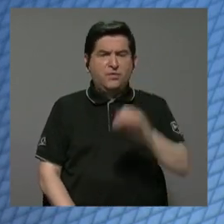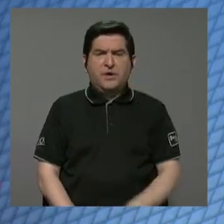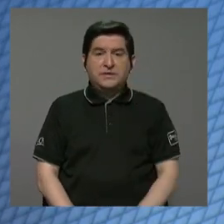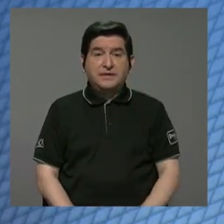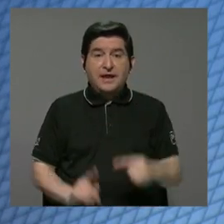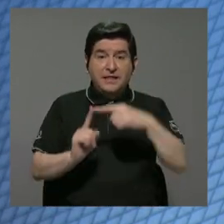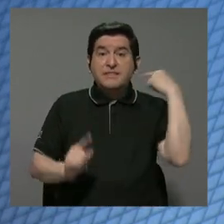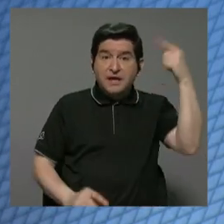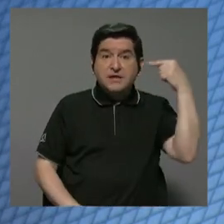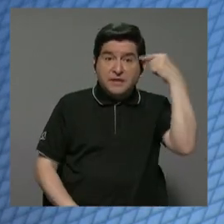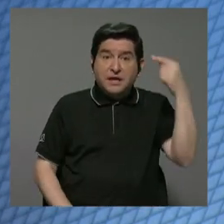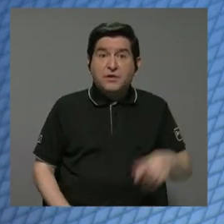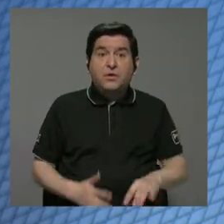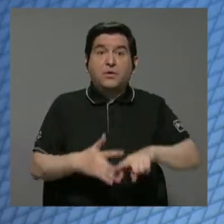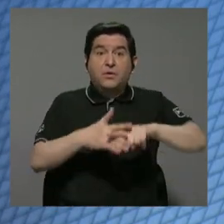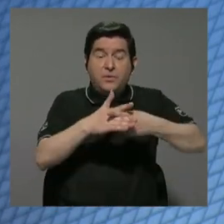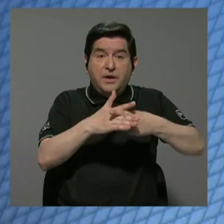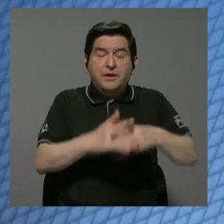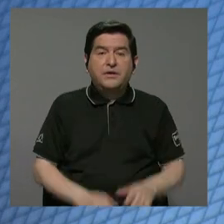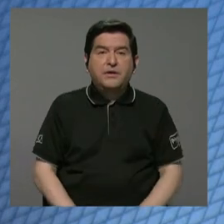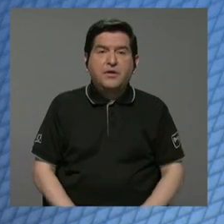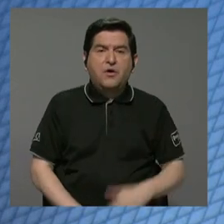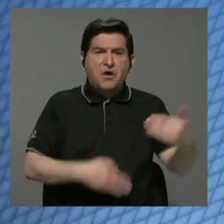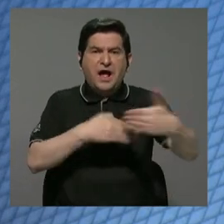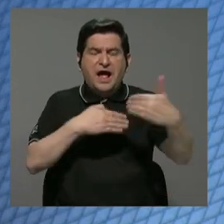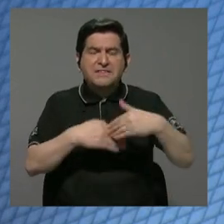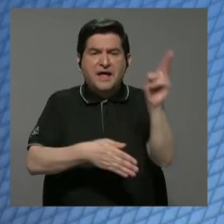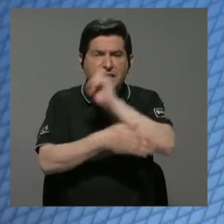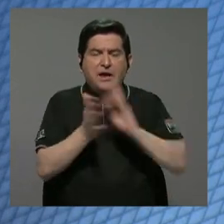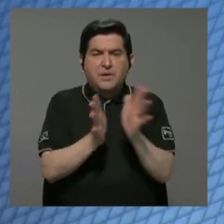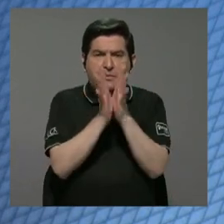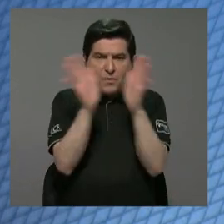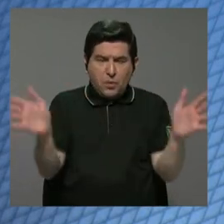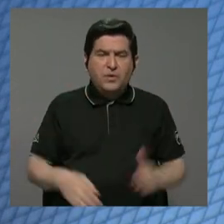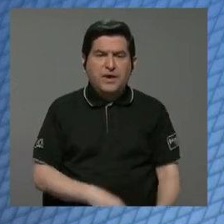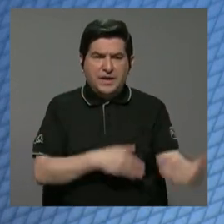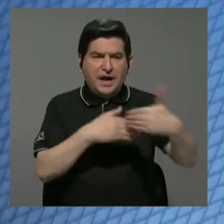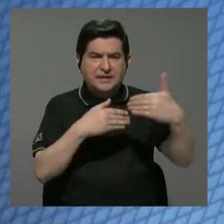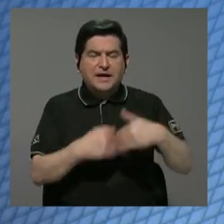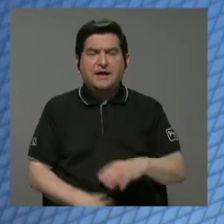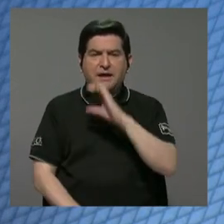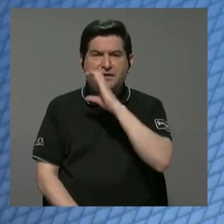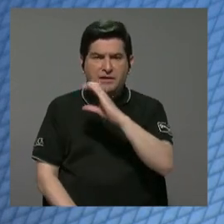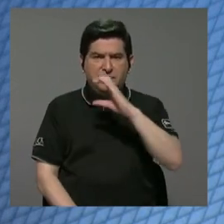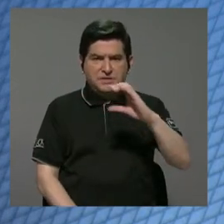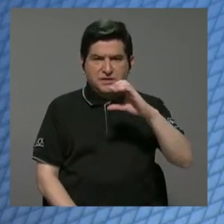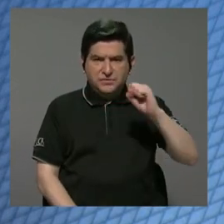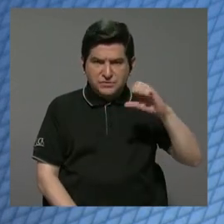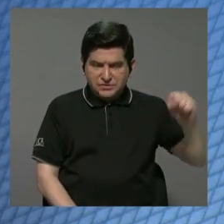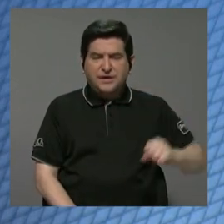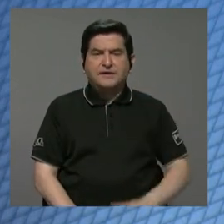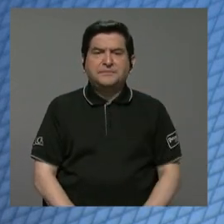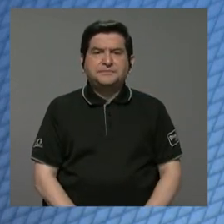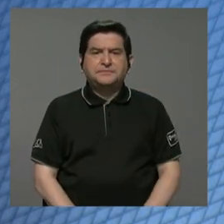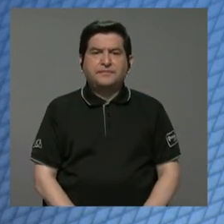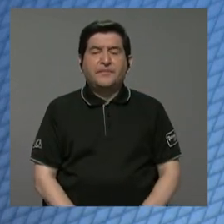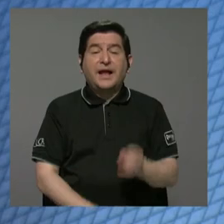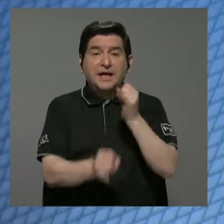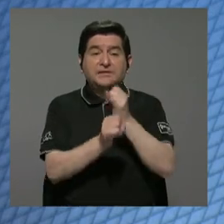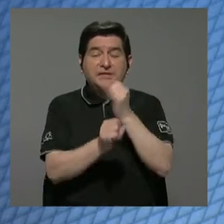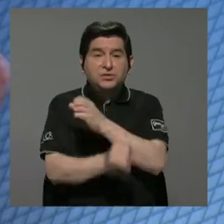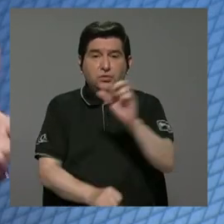del gobierno, fundamentalmente, ataques a las universidades públicas, ataque a la Caja Costarricense del Seguro Social, al